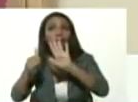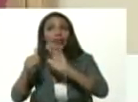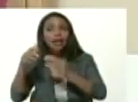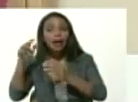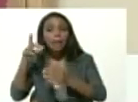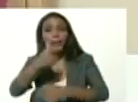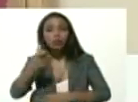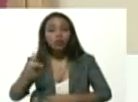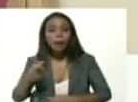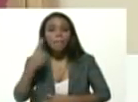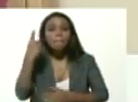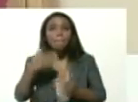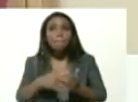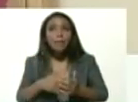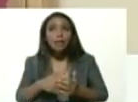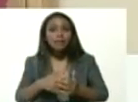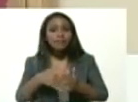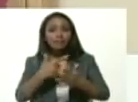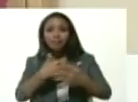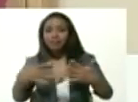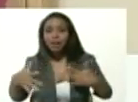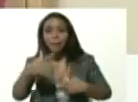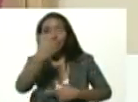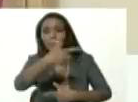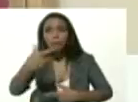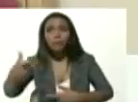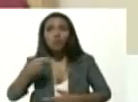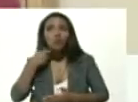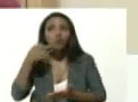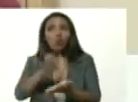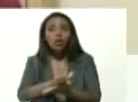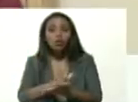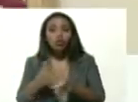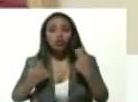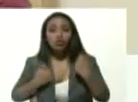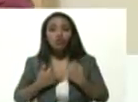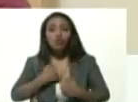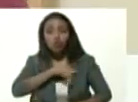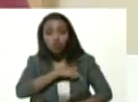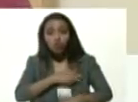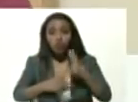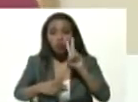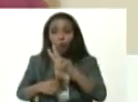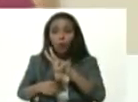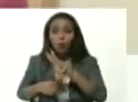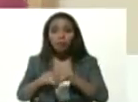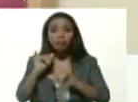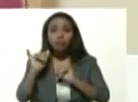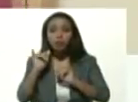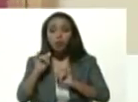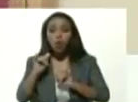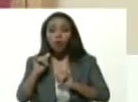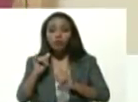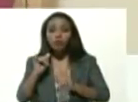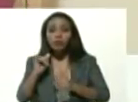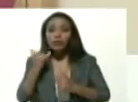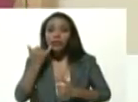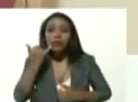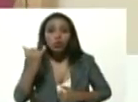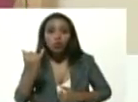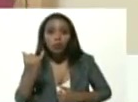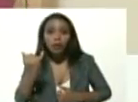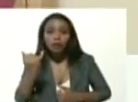1.756 muertos. De verdad, bueno, nosotros, bueno, por el mismo idioma, nuestra afinidad con España.